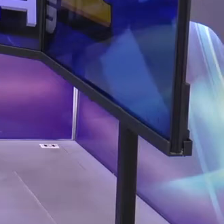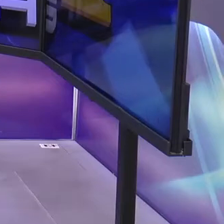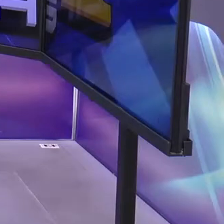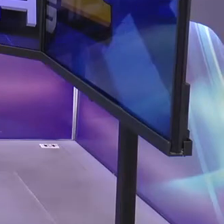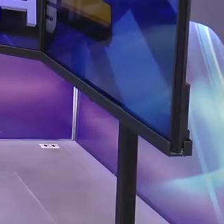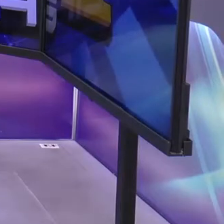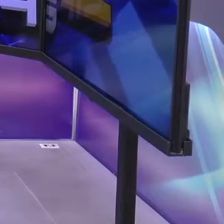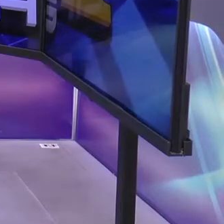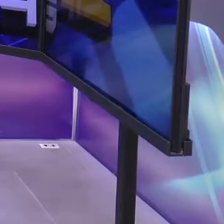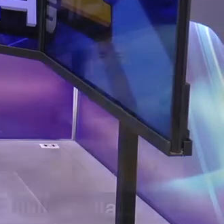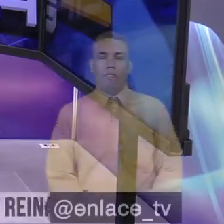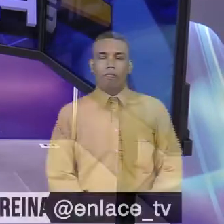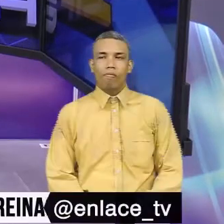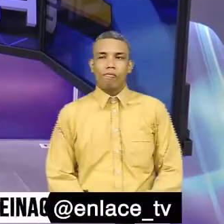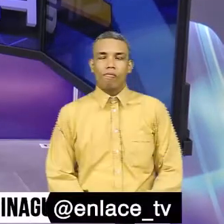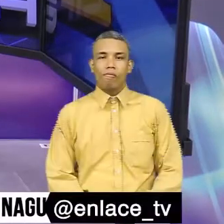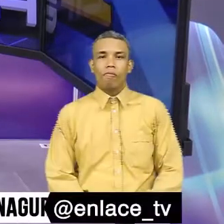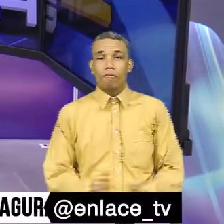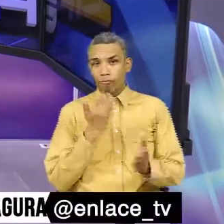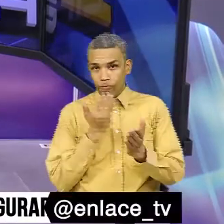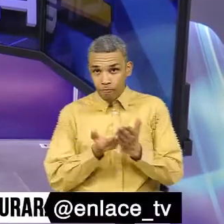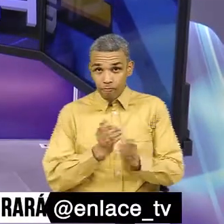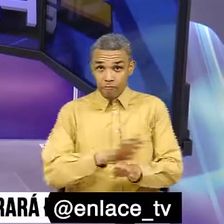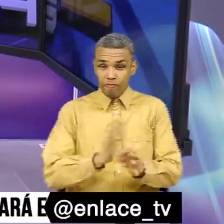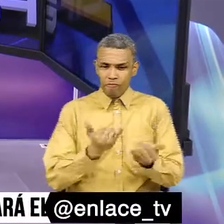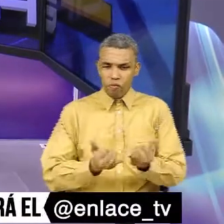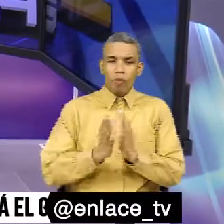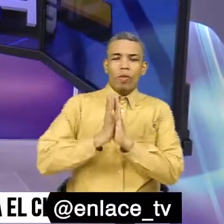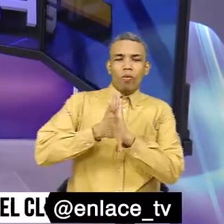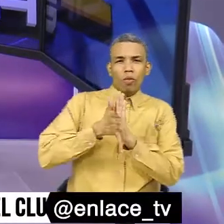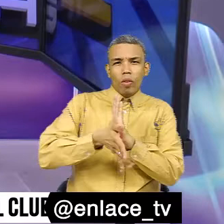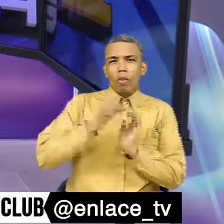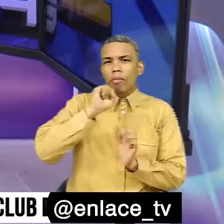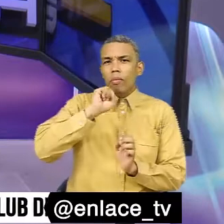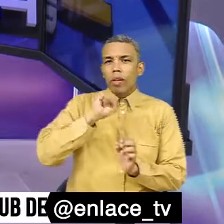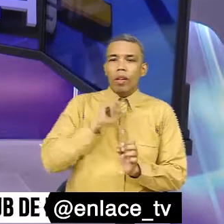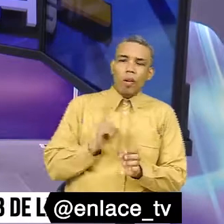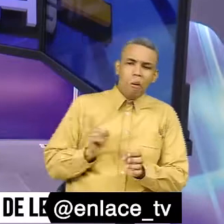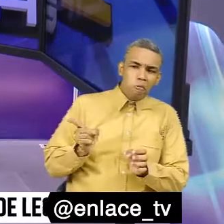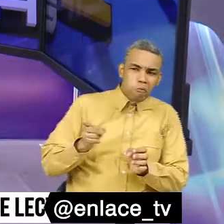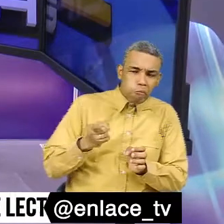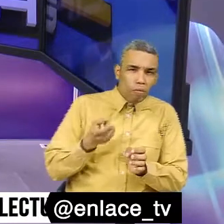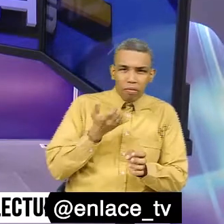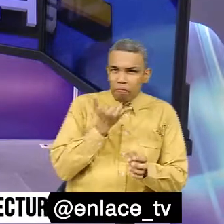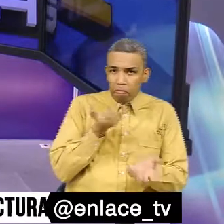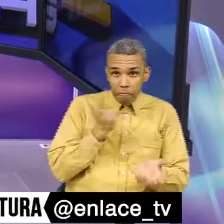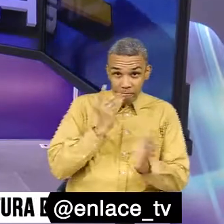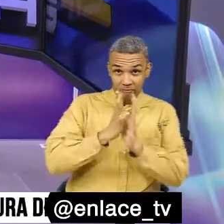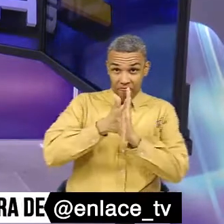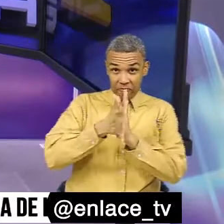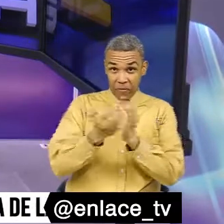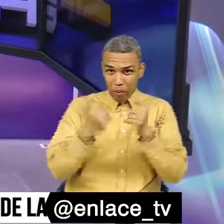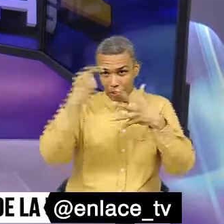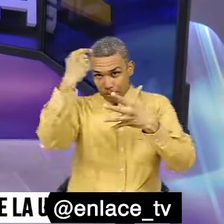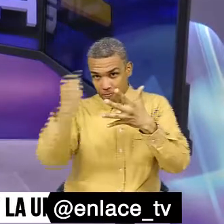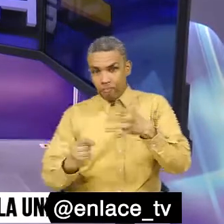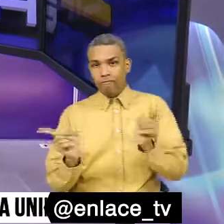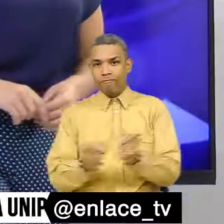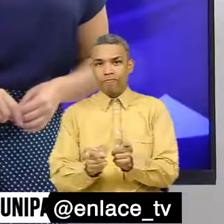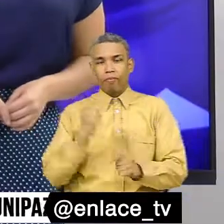Muy buenas tardes, bienvenidos a Enlace Noticias. Los saludamos con la información más importante de nuestra ciudad y región. A continuación, veamos nuestros